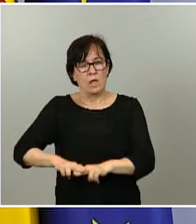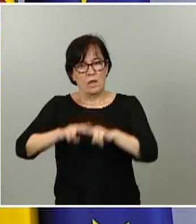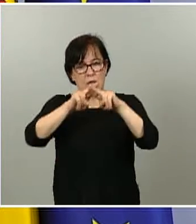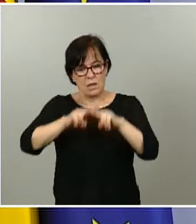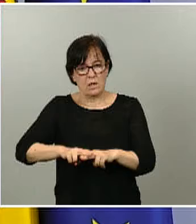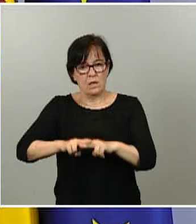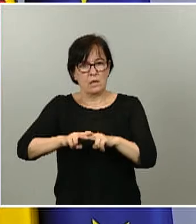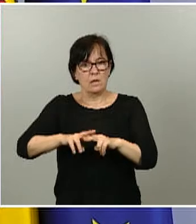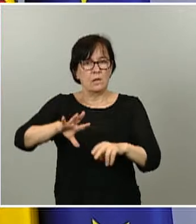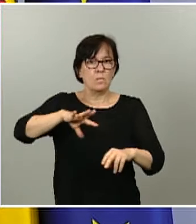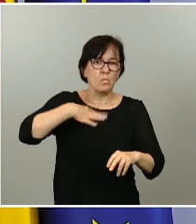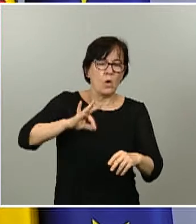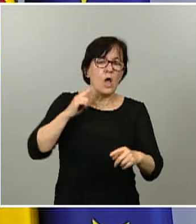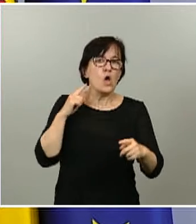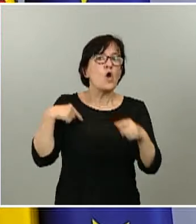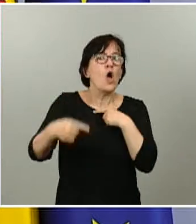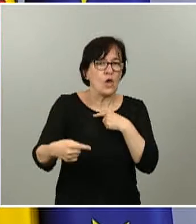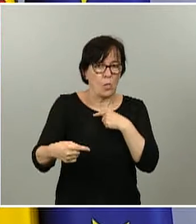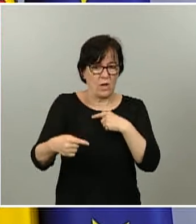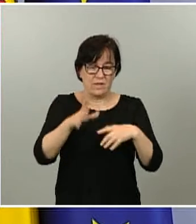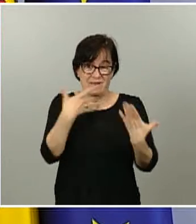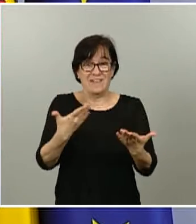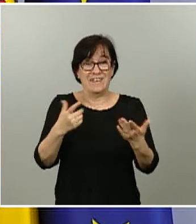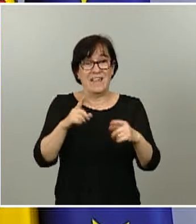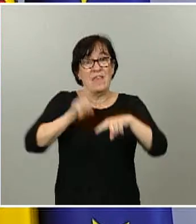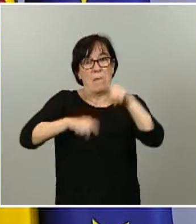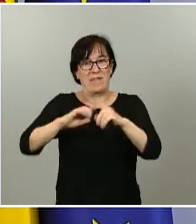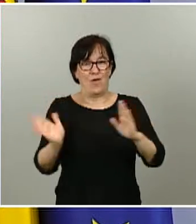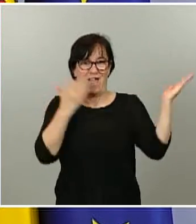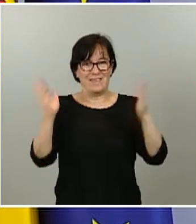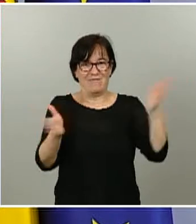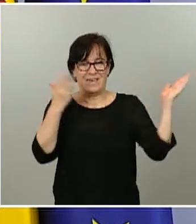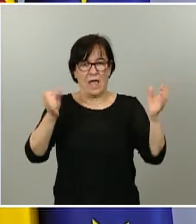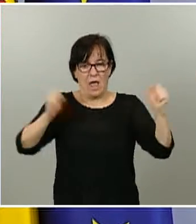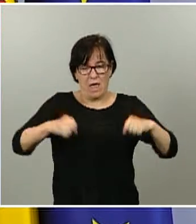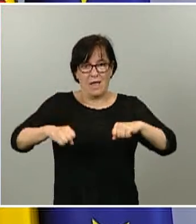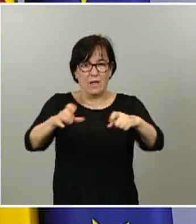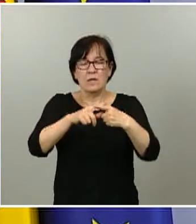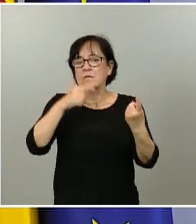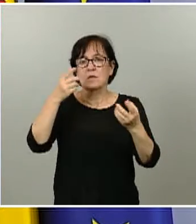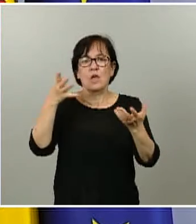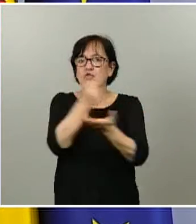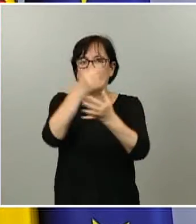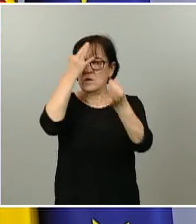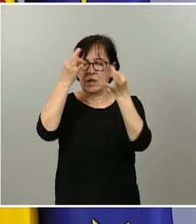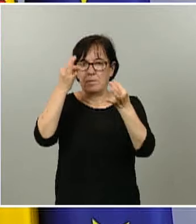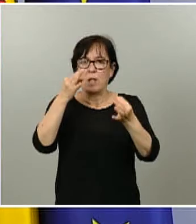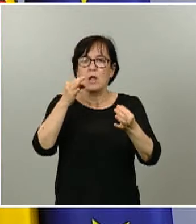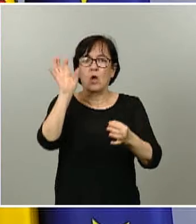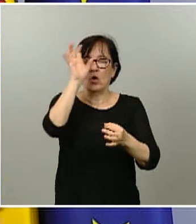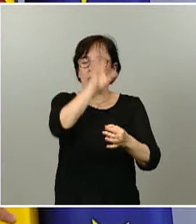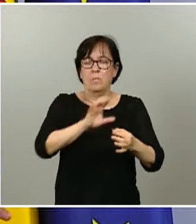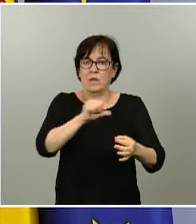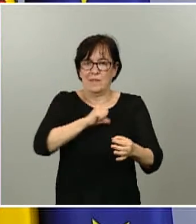posibles consecuencias de las medidas que se adoptan en cada fase en la evolución epidémica. Y este criterio sirve para todas las comunidades autónomas, también para la Comunidad Autónoma de